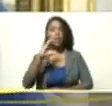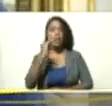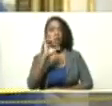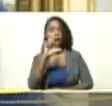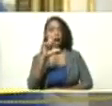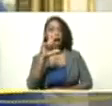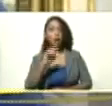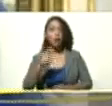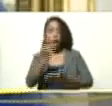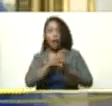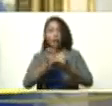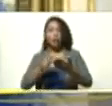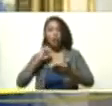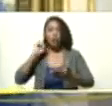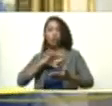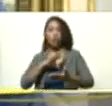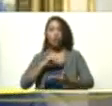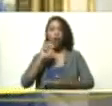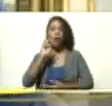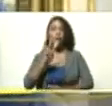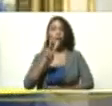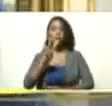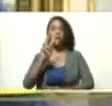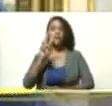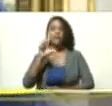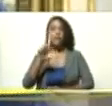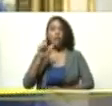El escritor e historiador Vladimir Acosta.